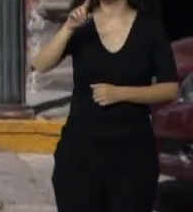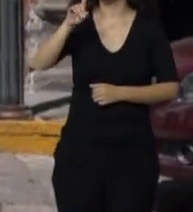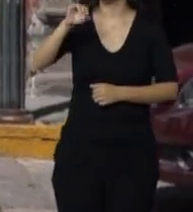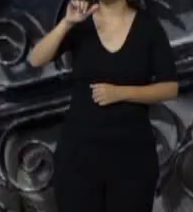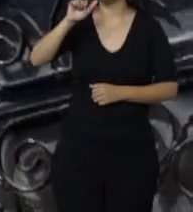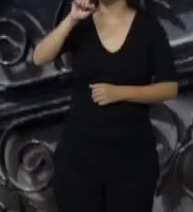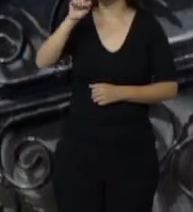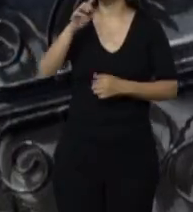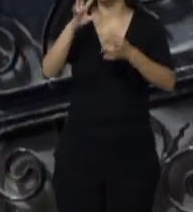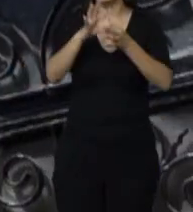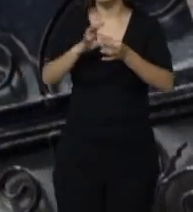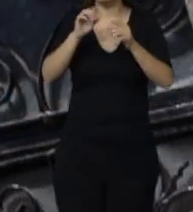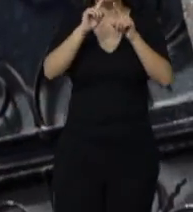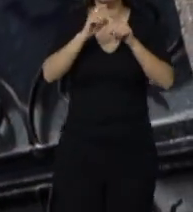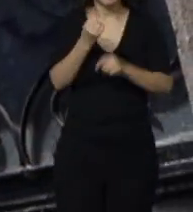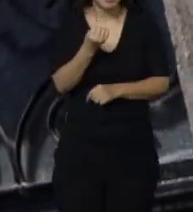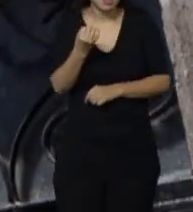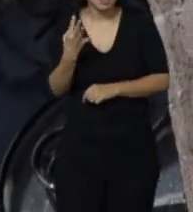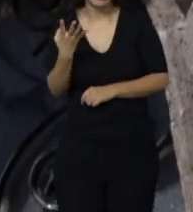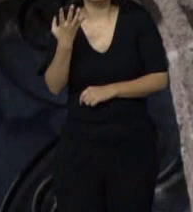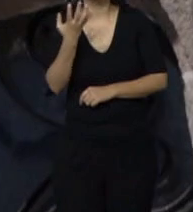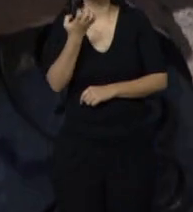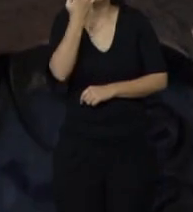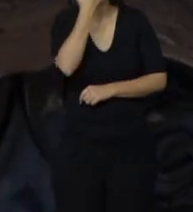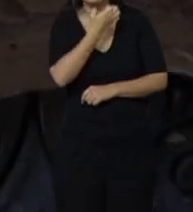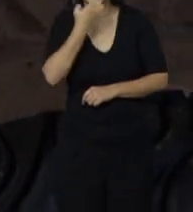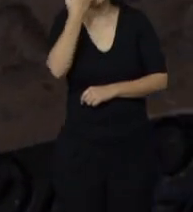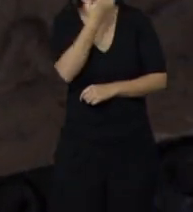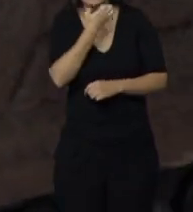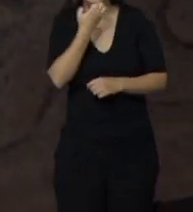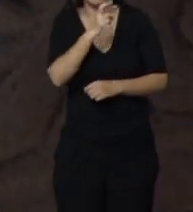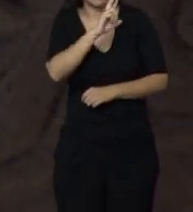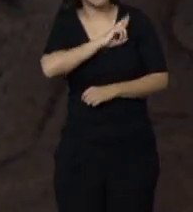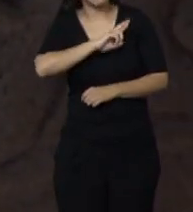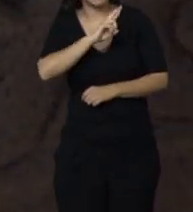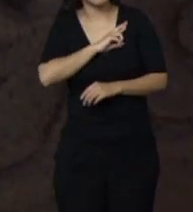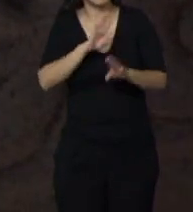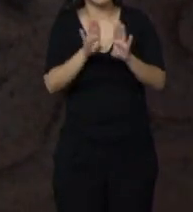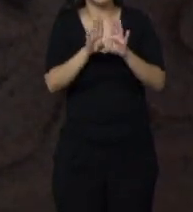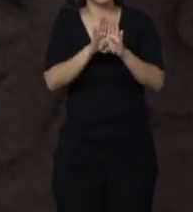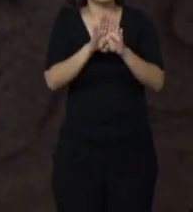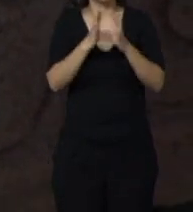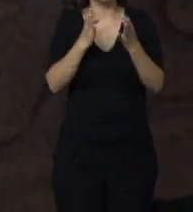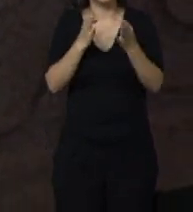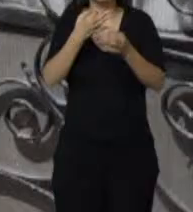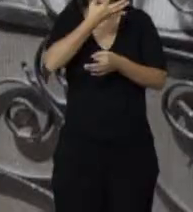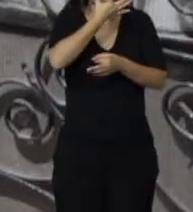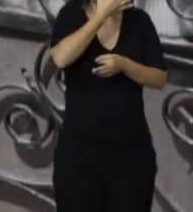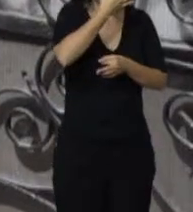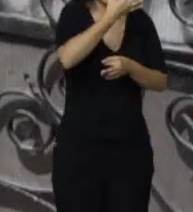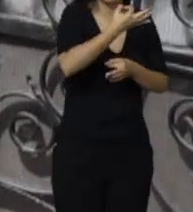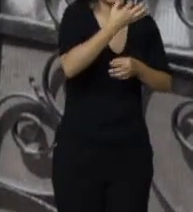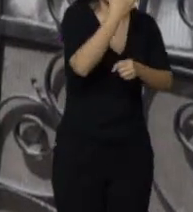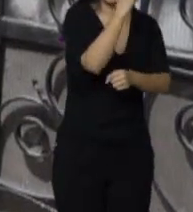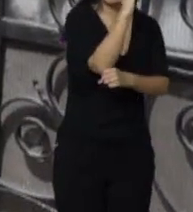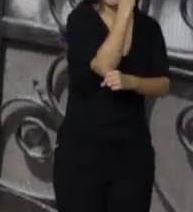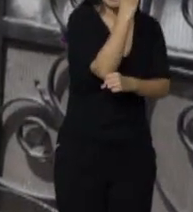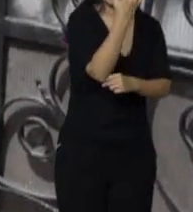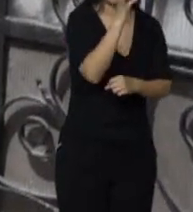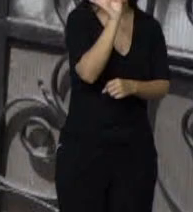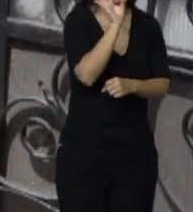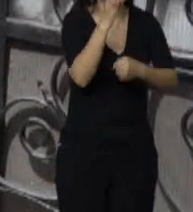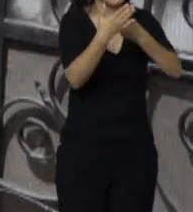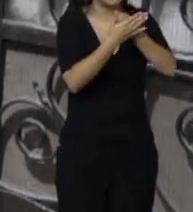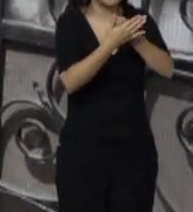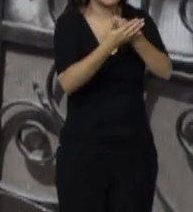algunos planteles de educación se han acercado a la institución sobre todo de preescolar para notificarle la conclusión de este ciclo escolar